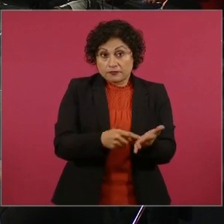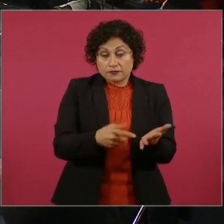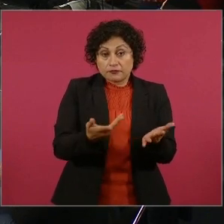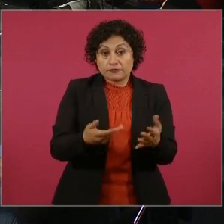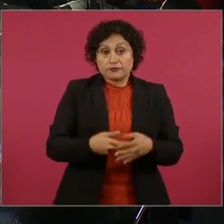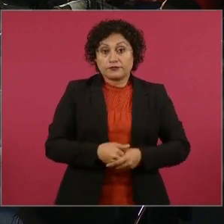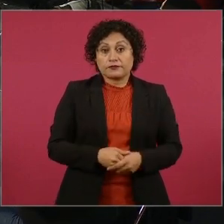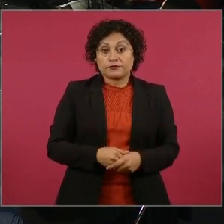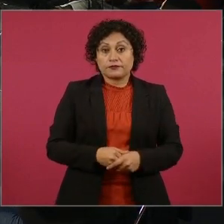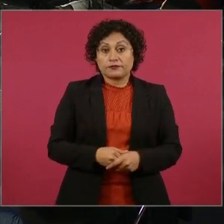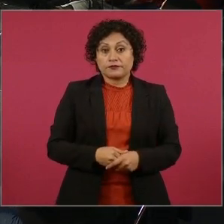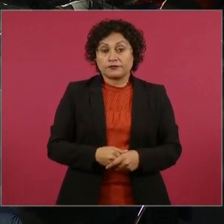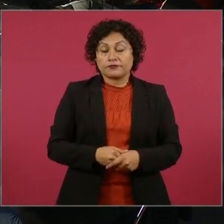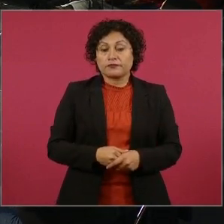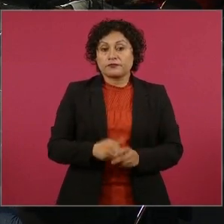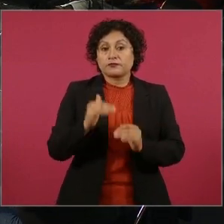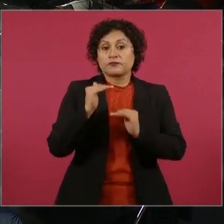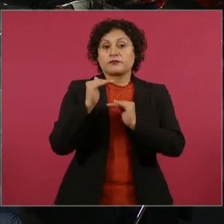hasta